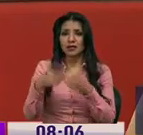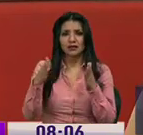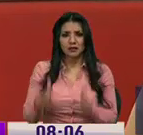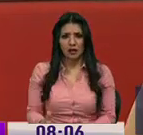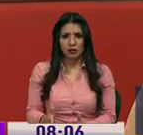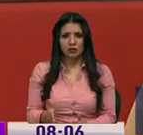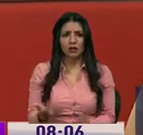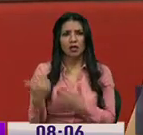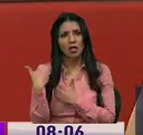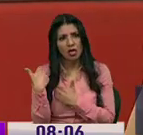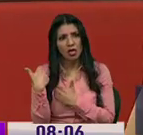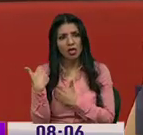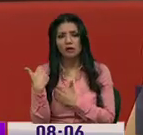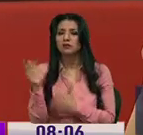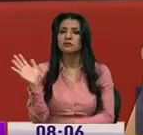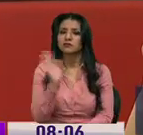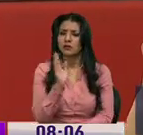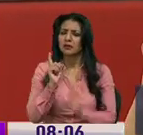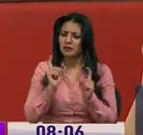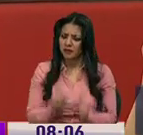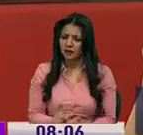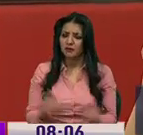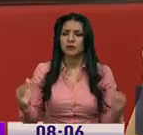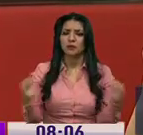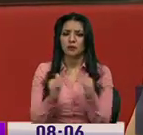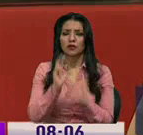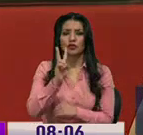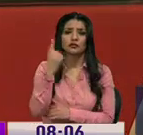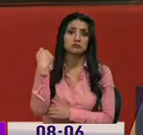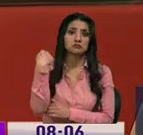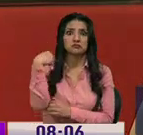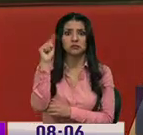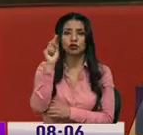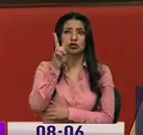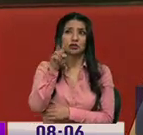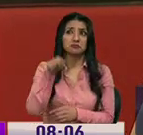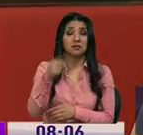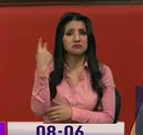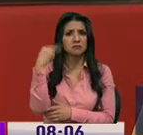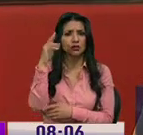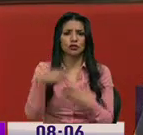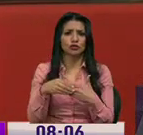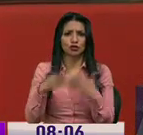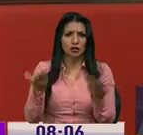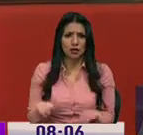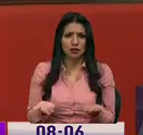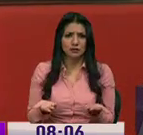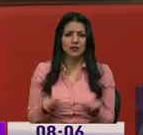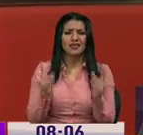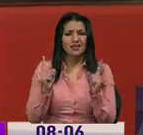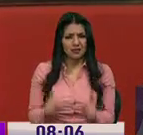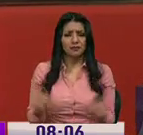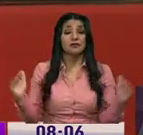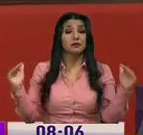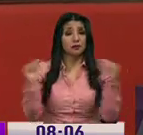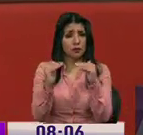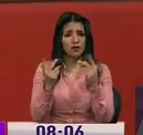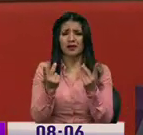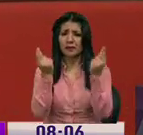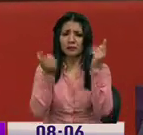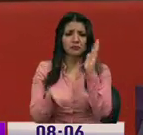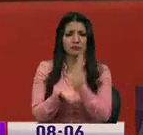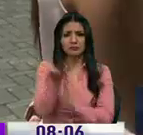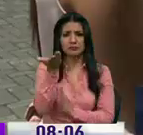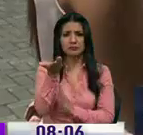tener una carga sobre nuestros hombros de los 2 millones, de los 2.000 millones de dólares, la tarifa deberá ser